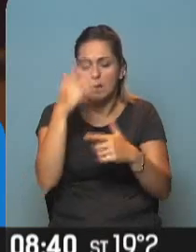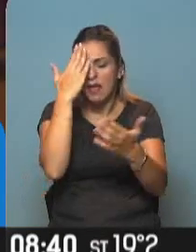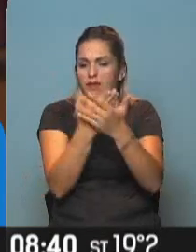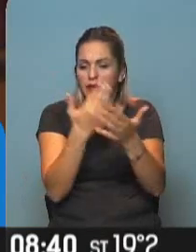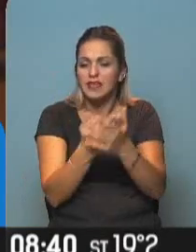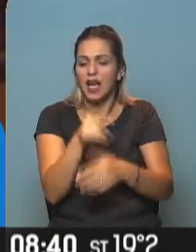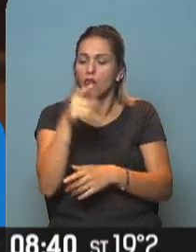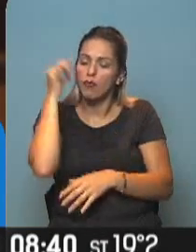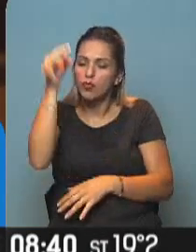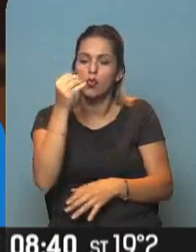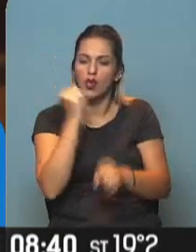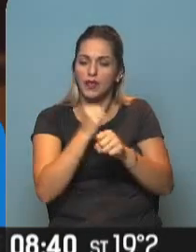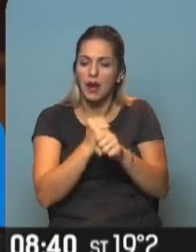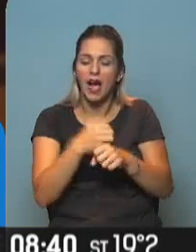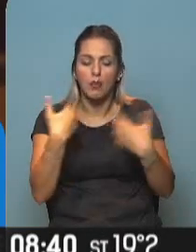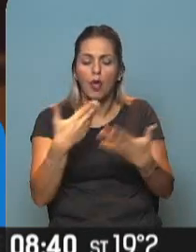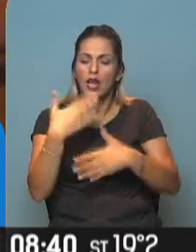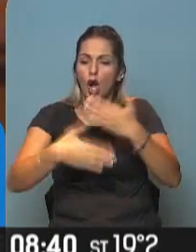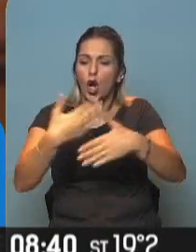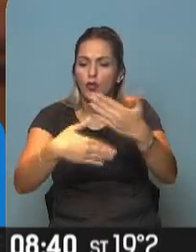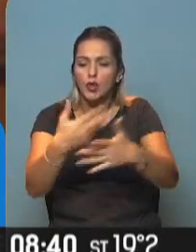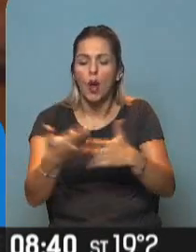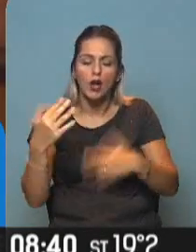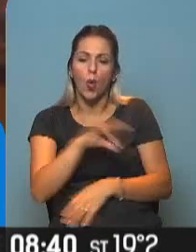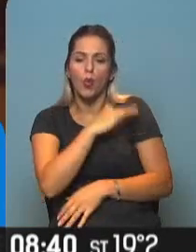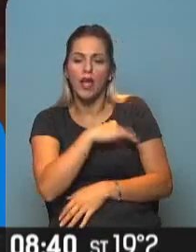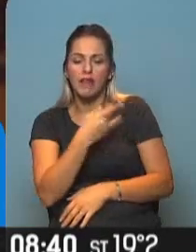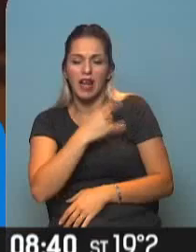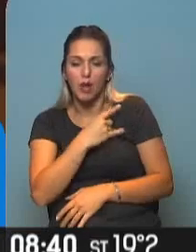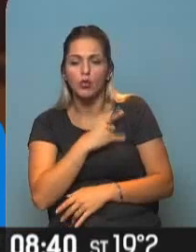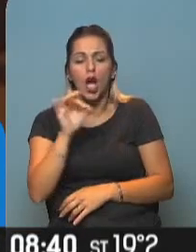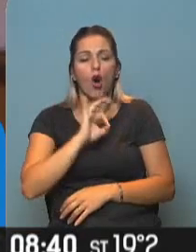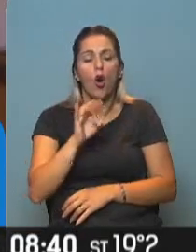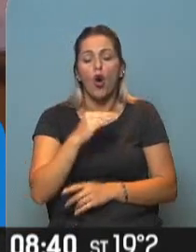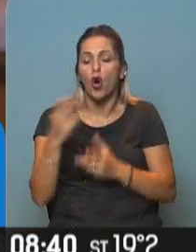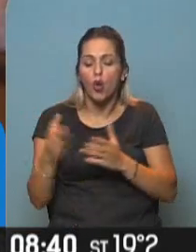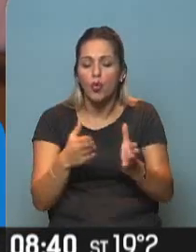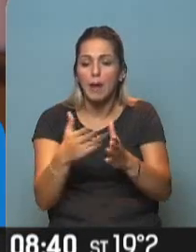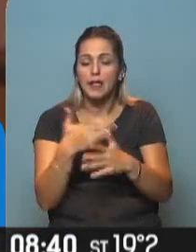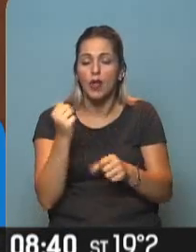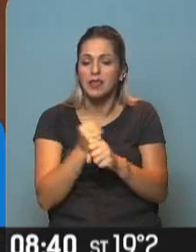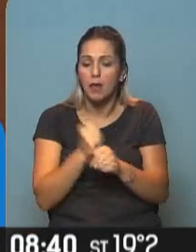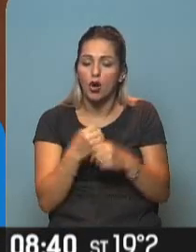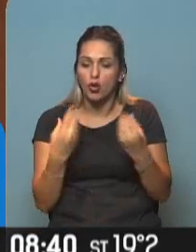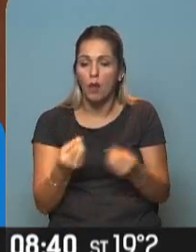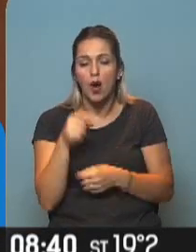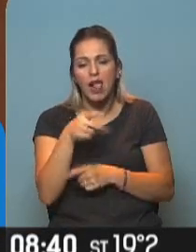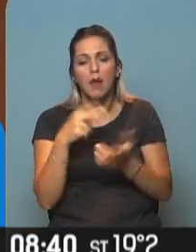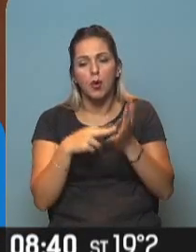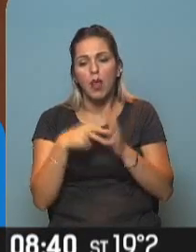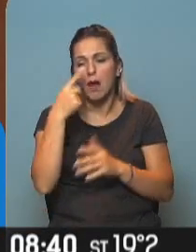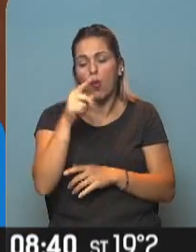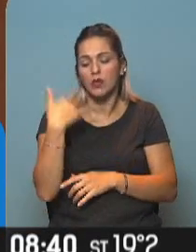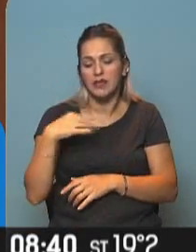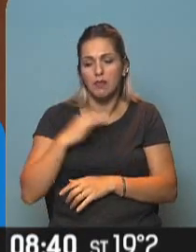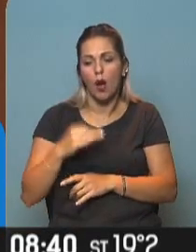ellos trabajadores ser ellos continuar con una vida universitaria una vida en el mundo al trabajo y además desde el problema de eso en el último año